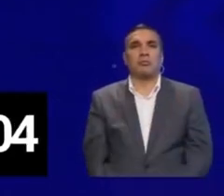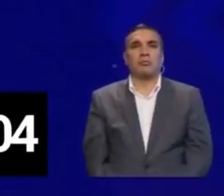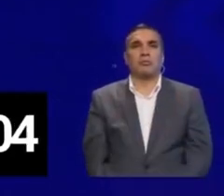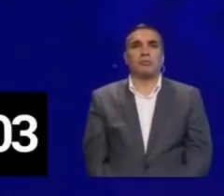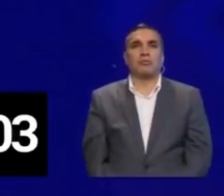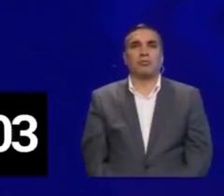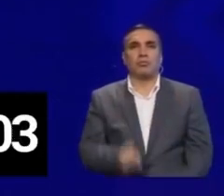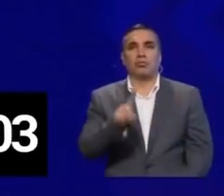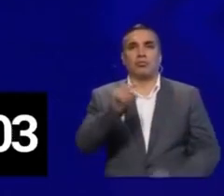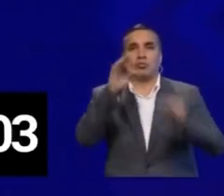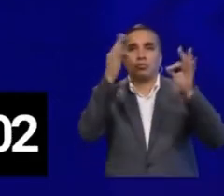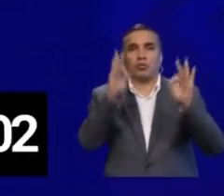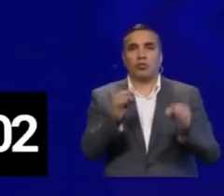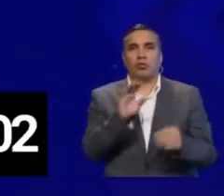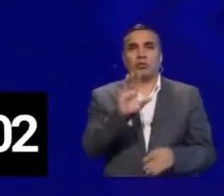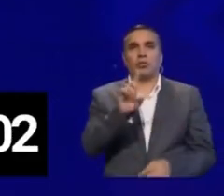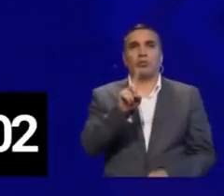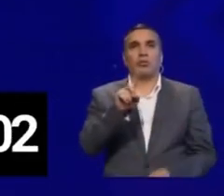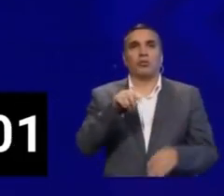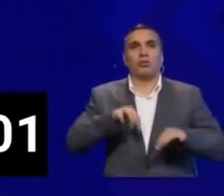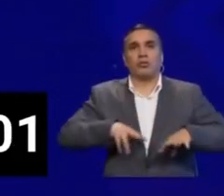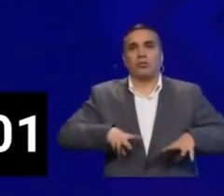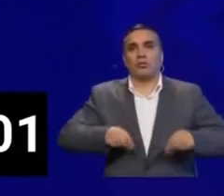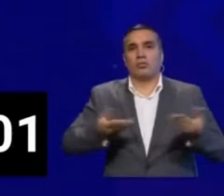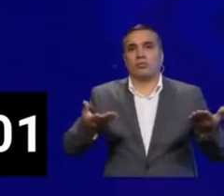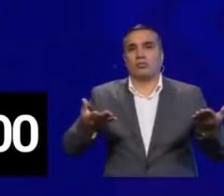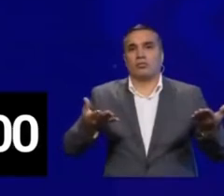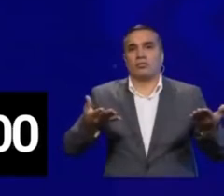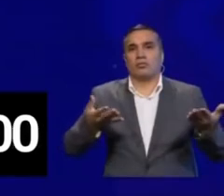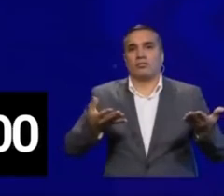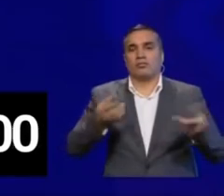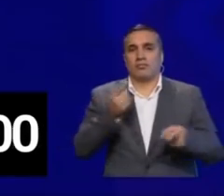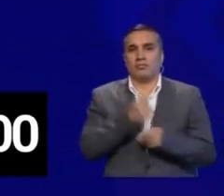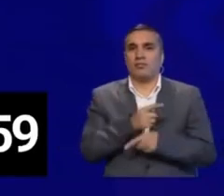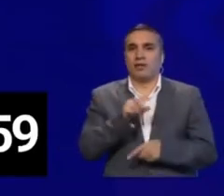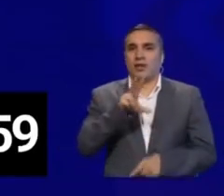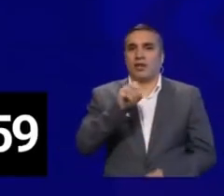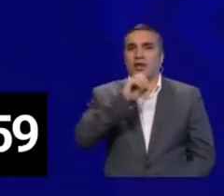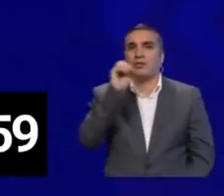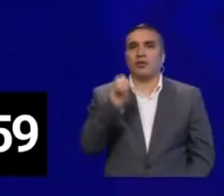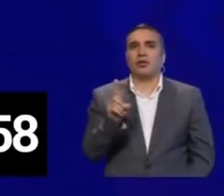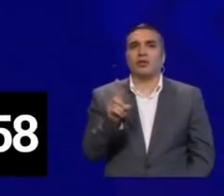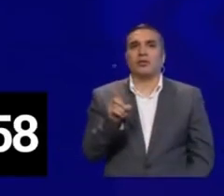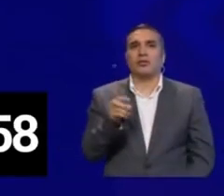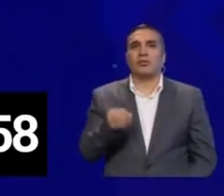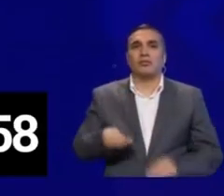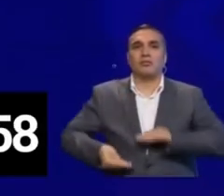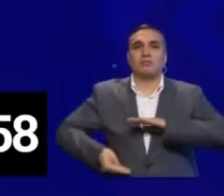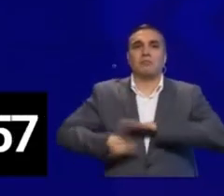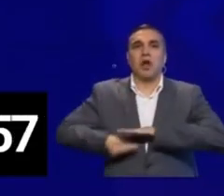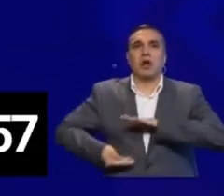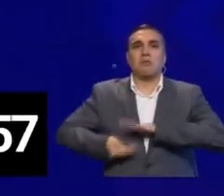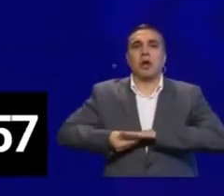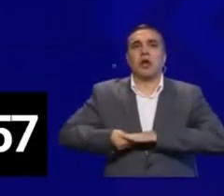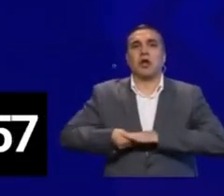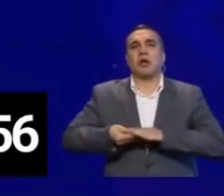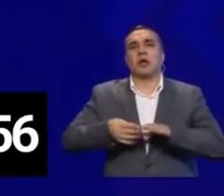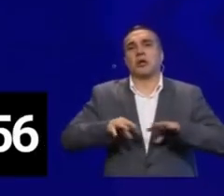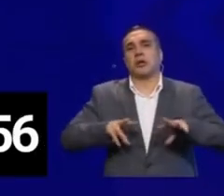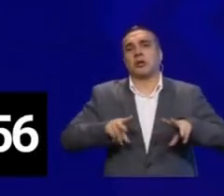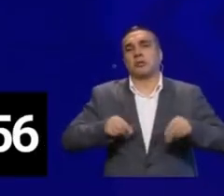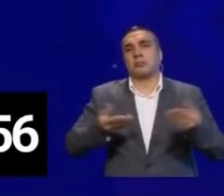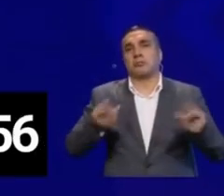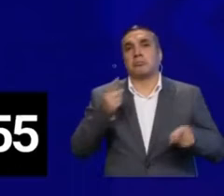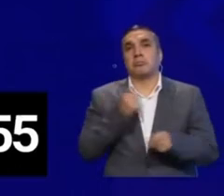un presupuesto de la corrupción, que tiene 30% de coima incorporado en ese presupuesto, por eso yo